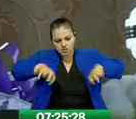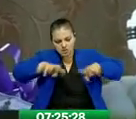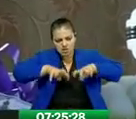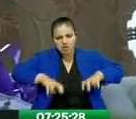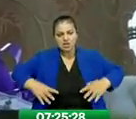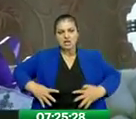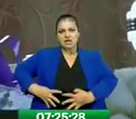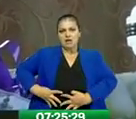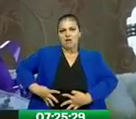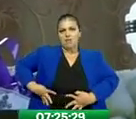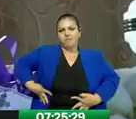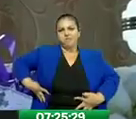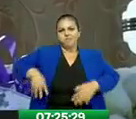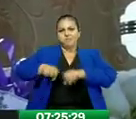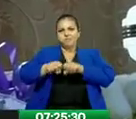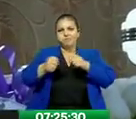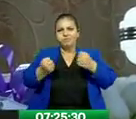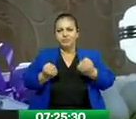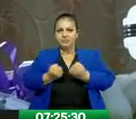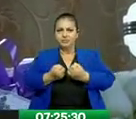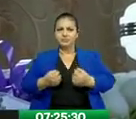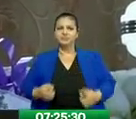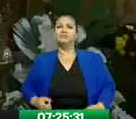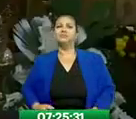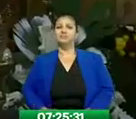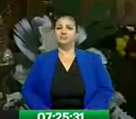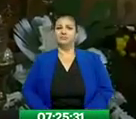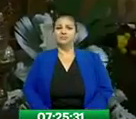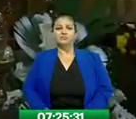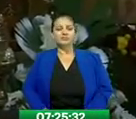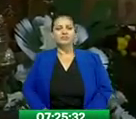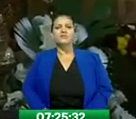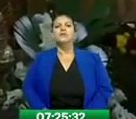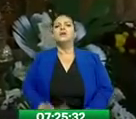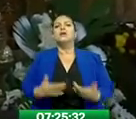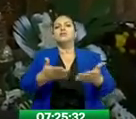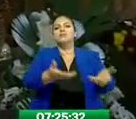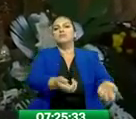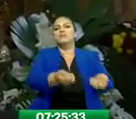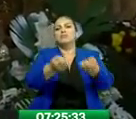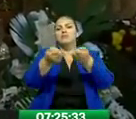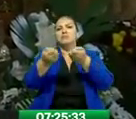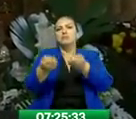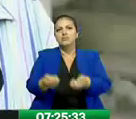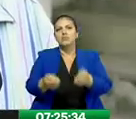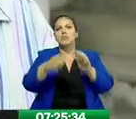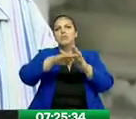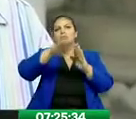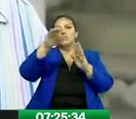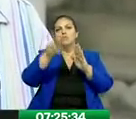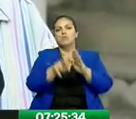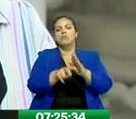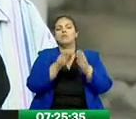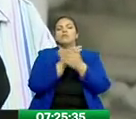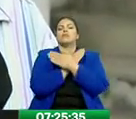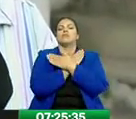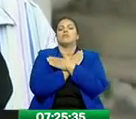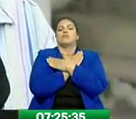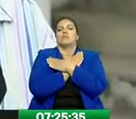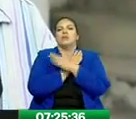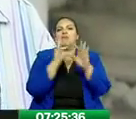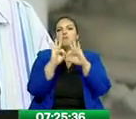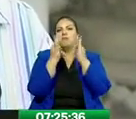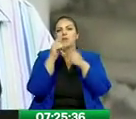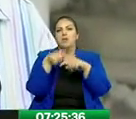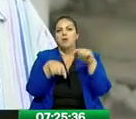su domicilio se levantó una capilla ardiente, donde llegaron familiares y amigos. Mucho, me da mucha pena, porque ya digo, amigos